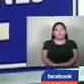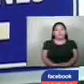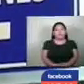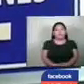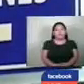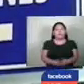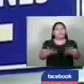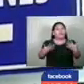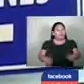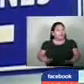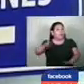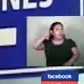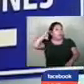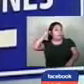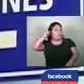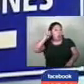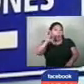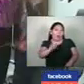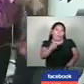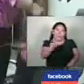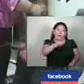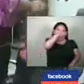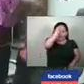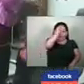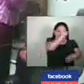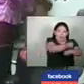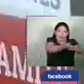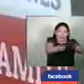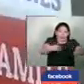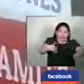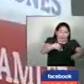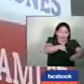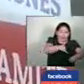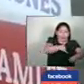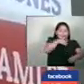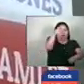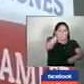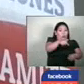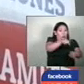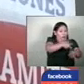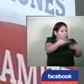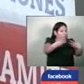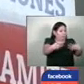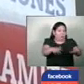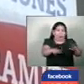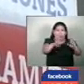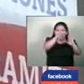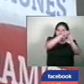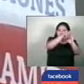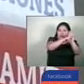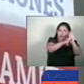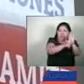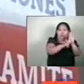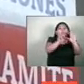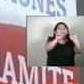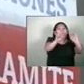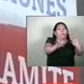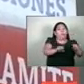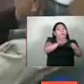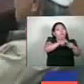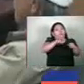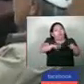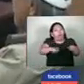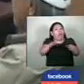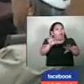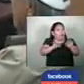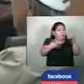maestros y empleados administrativos que ya cumplieron con sus requisitos mínimos. Algunos lo